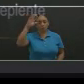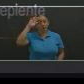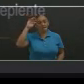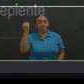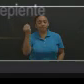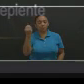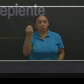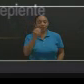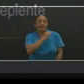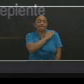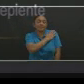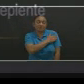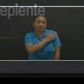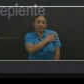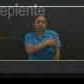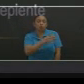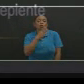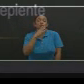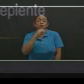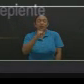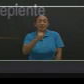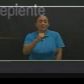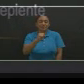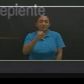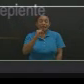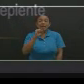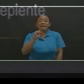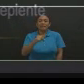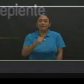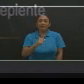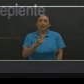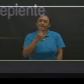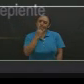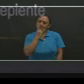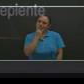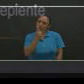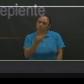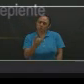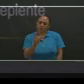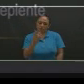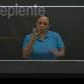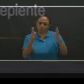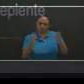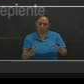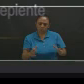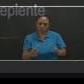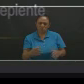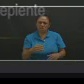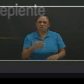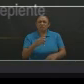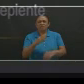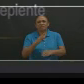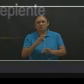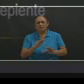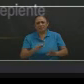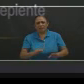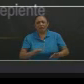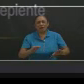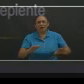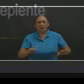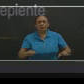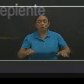porque misericordioso es y clemente, tardo para la ira